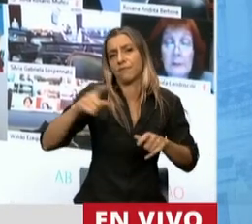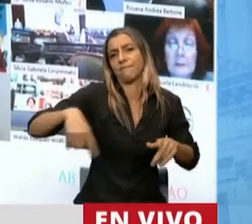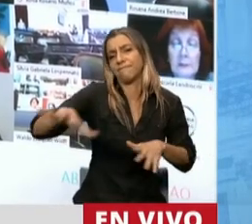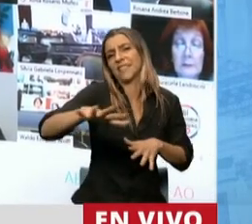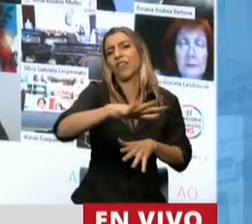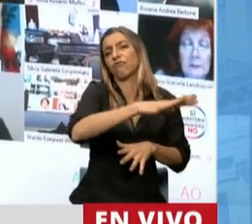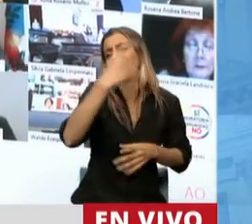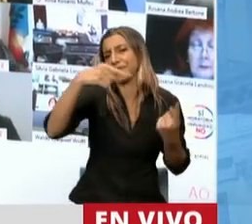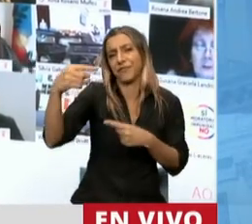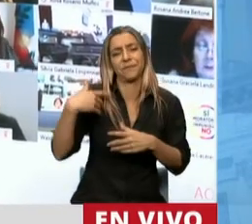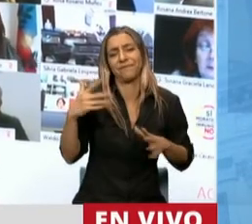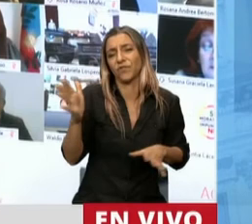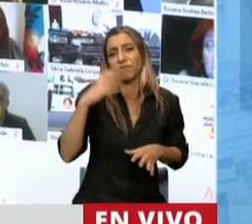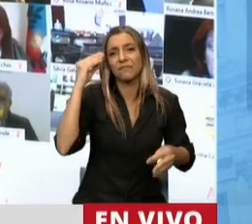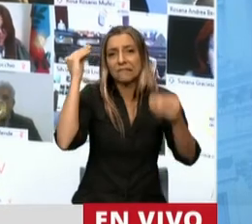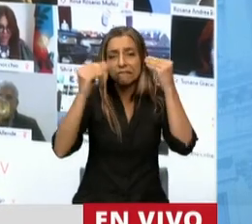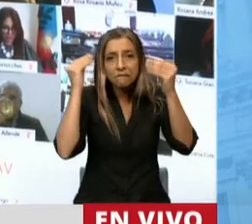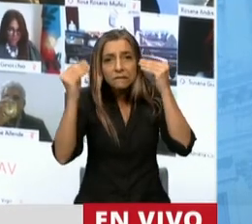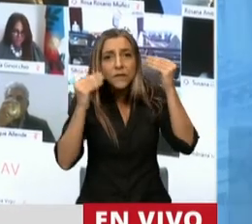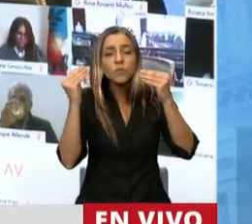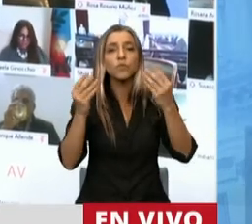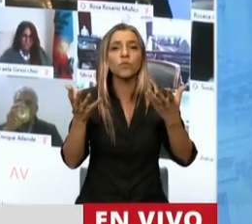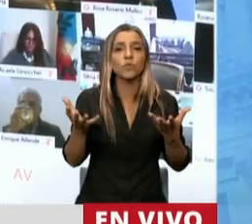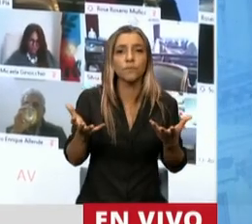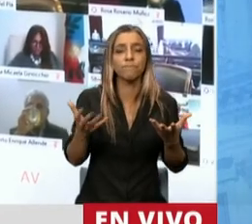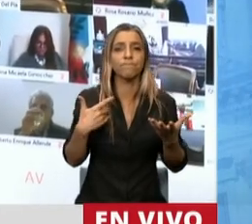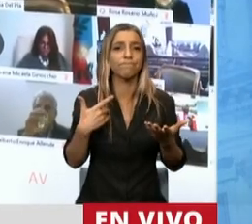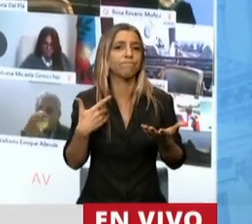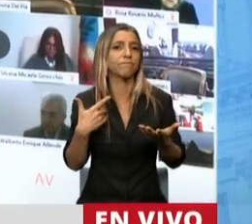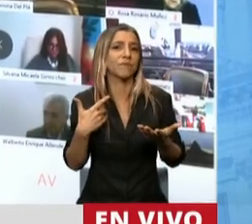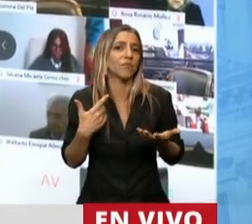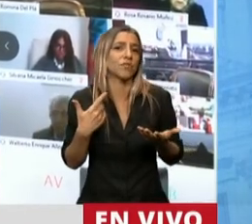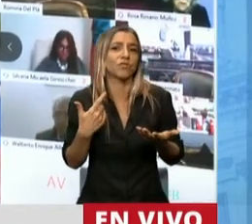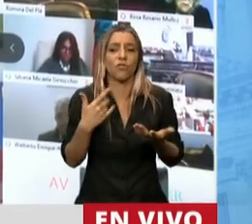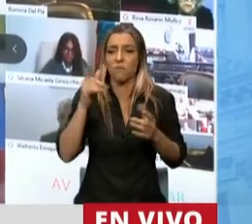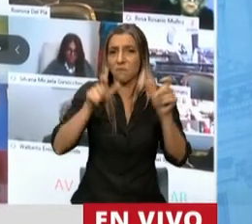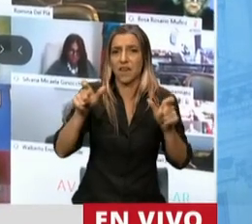generado también mucha inequidad, ha